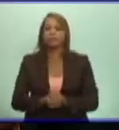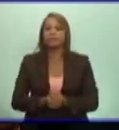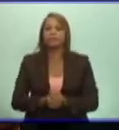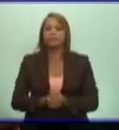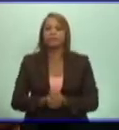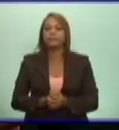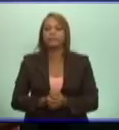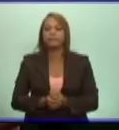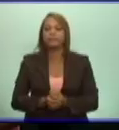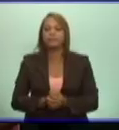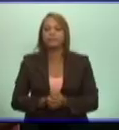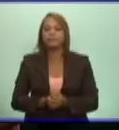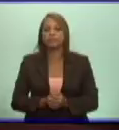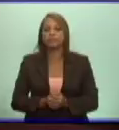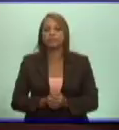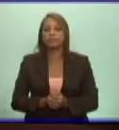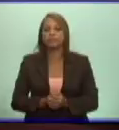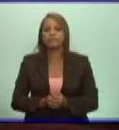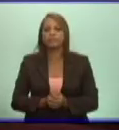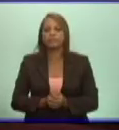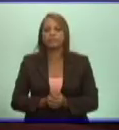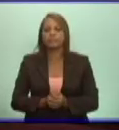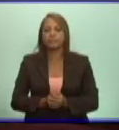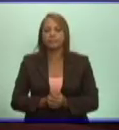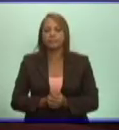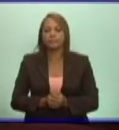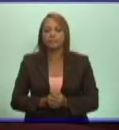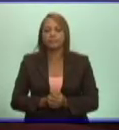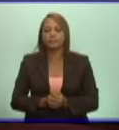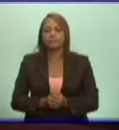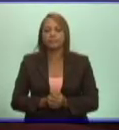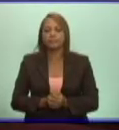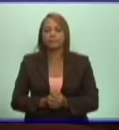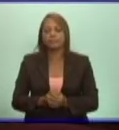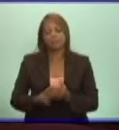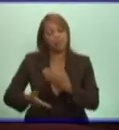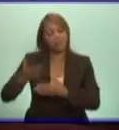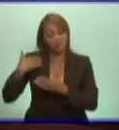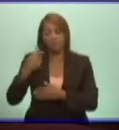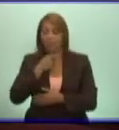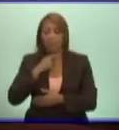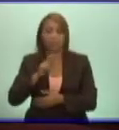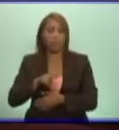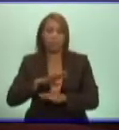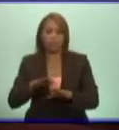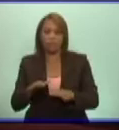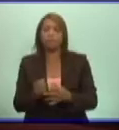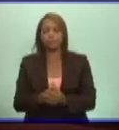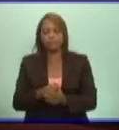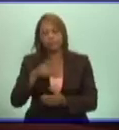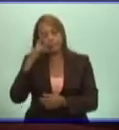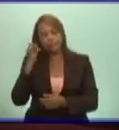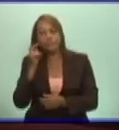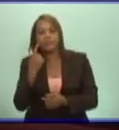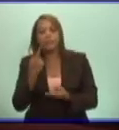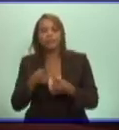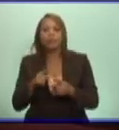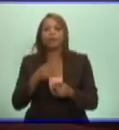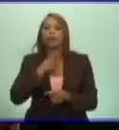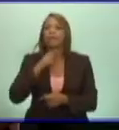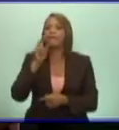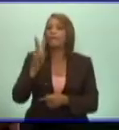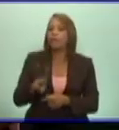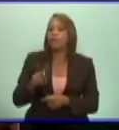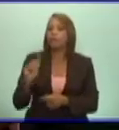sus encuentros por emisiones docentes televisivas. O sea, lo anterior ya se había evaluado. Sí, porque estaremos evaluando lo